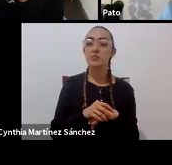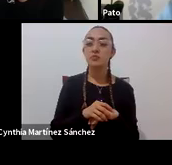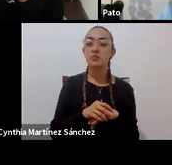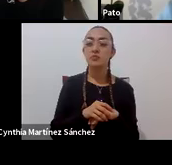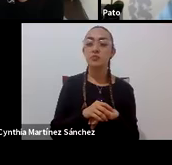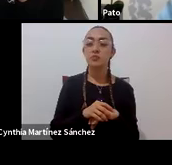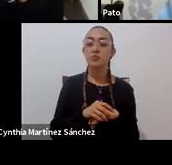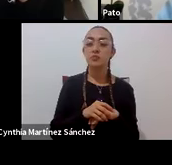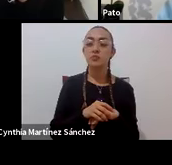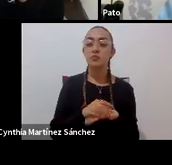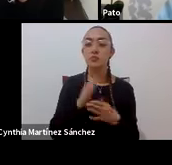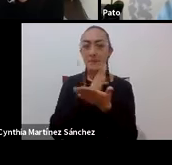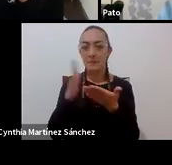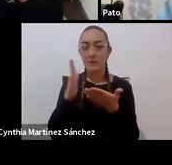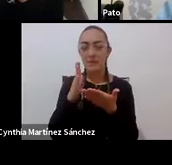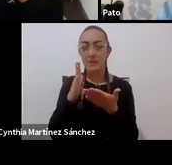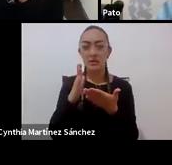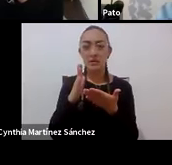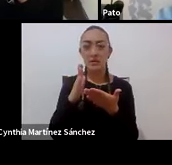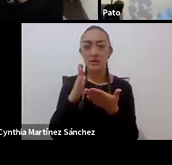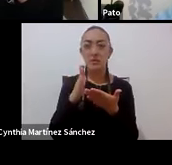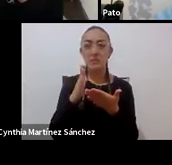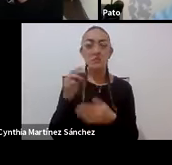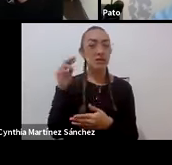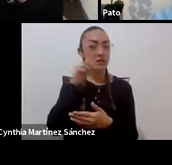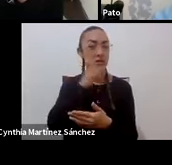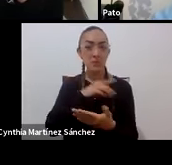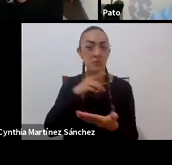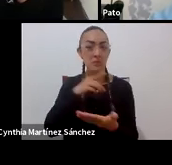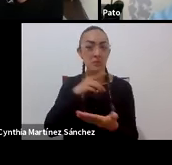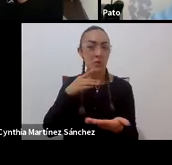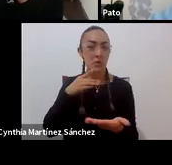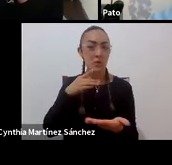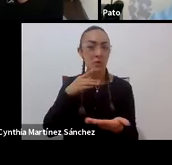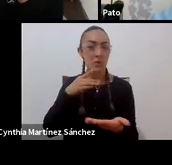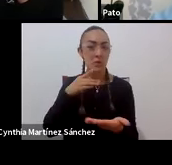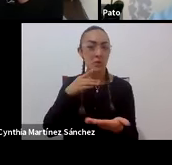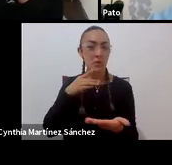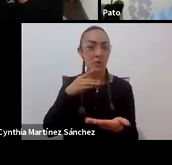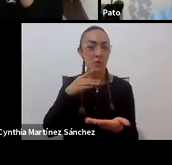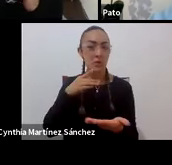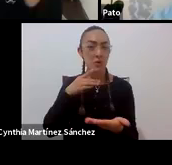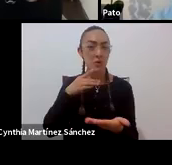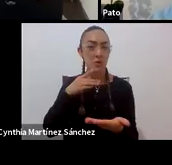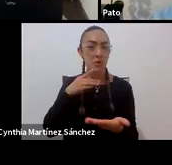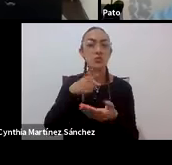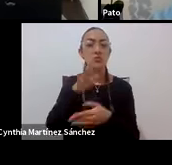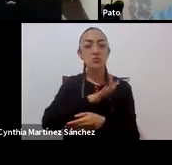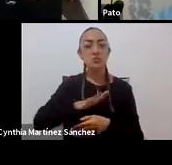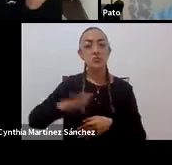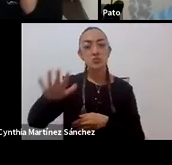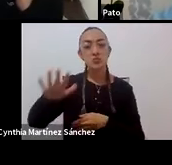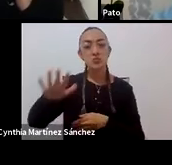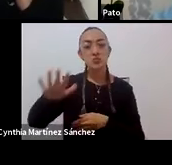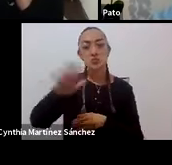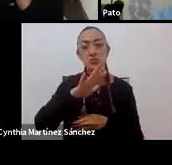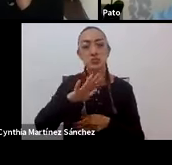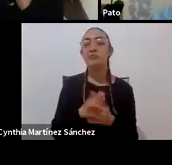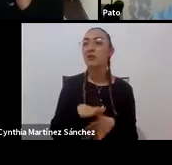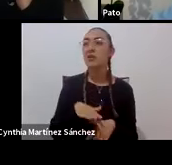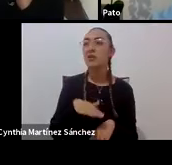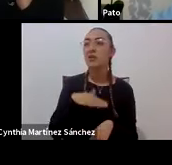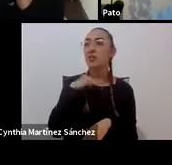inciden directamente en el bienestar comunitario es, como decía Samuel, la indiferencia, ¿no? Y creo que muchos de estos barrios,